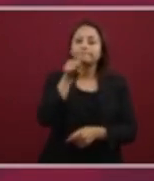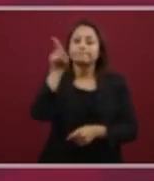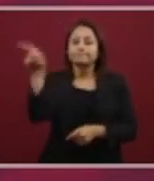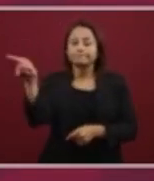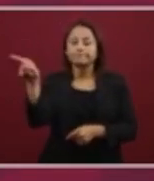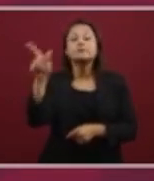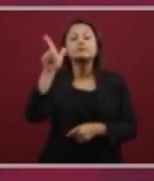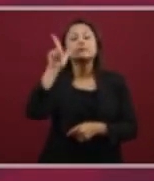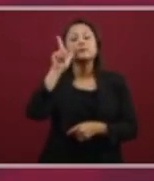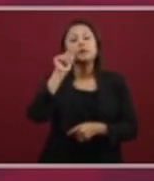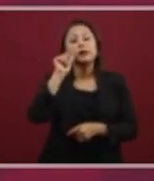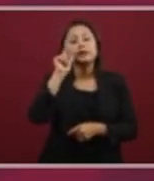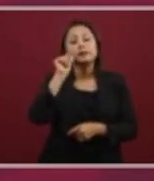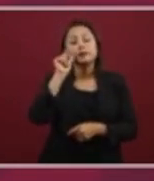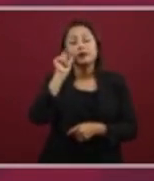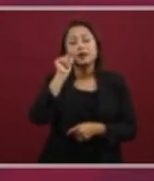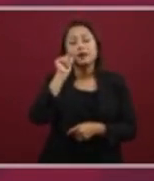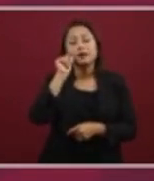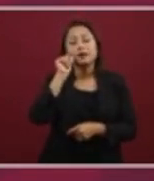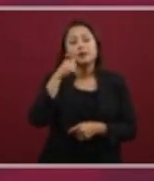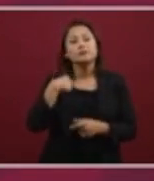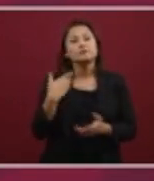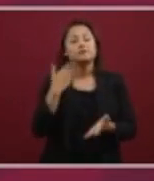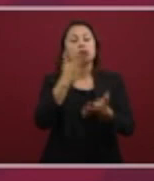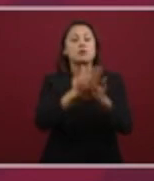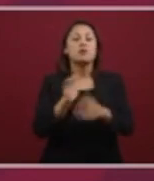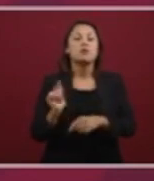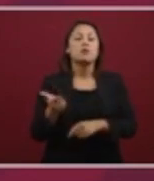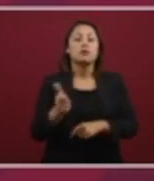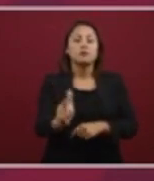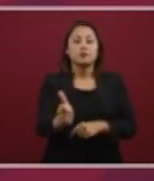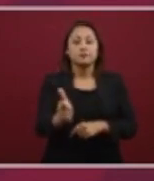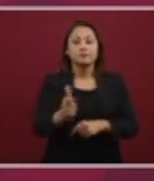Mañana voy a Guanajuato.